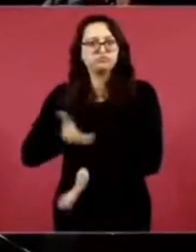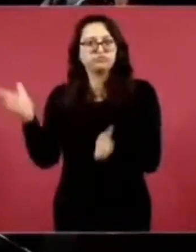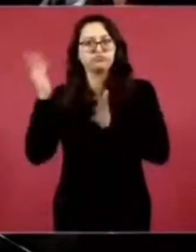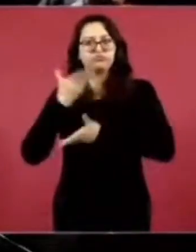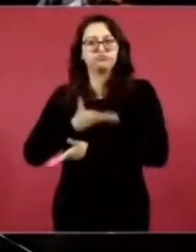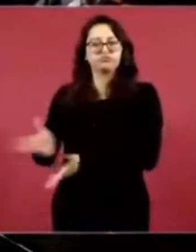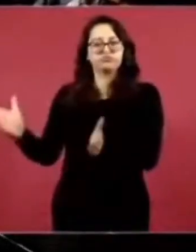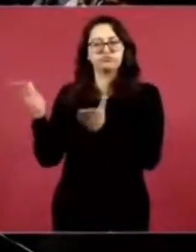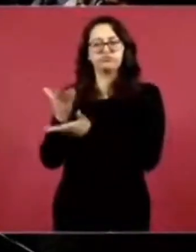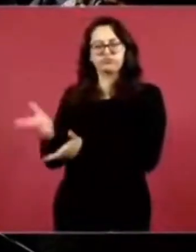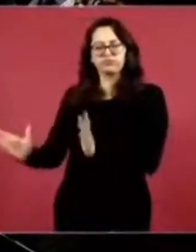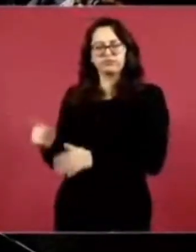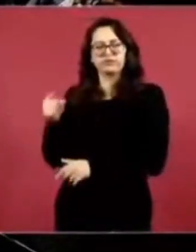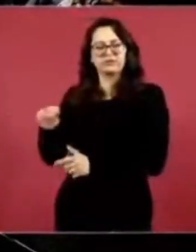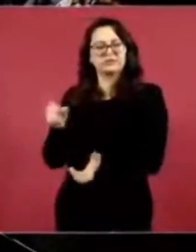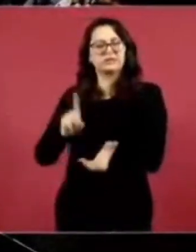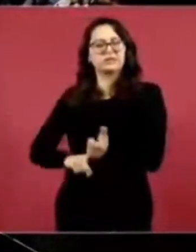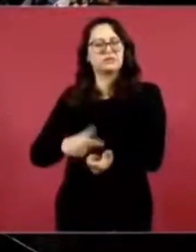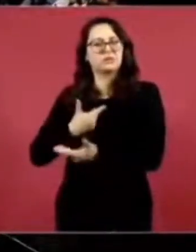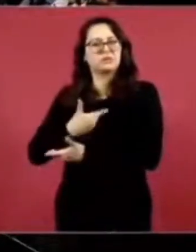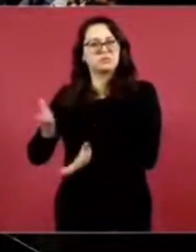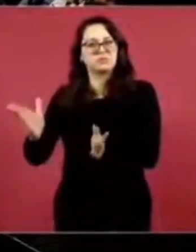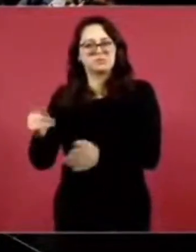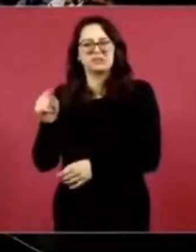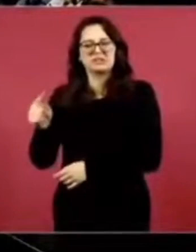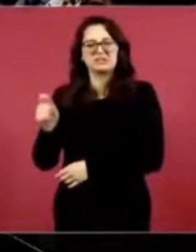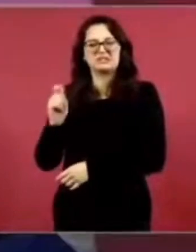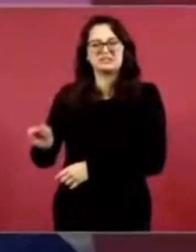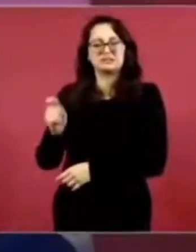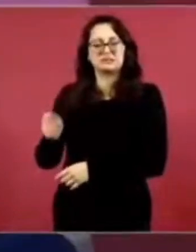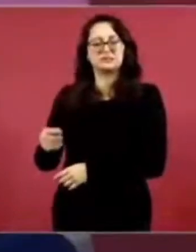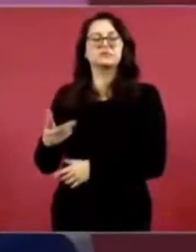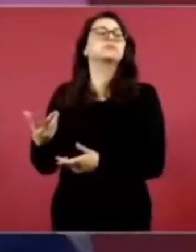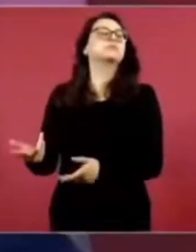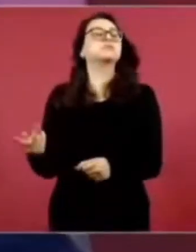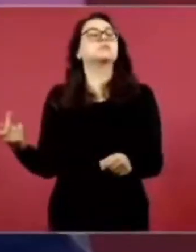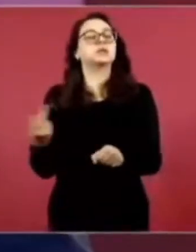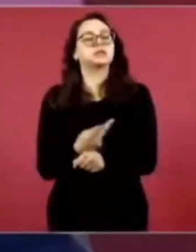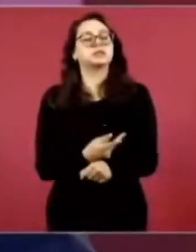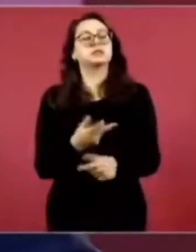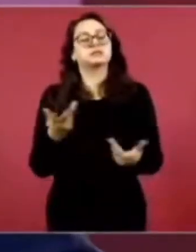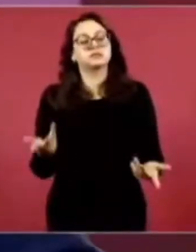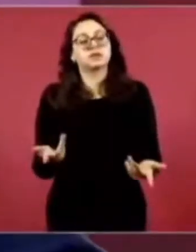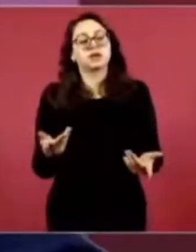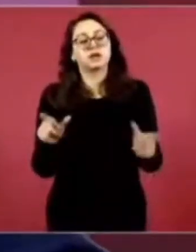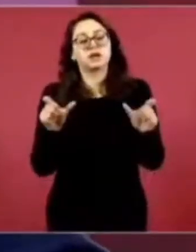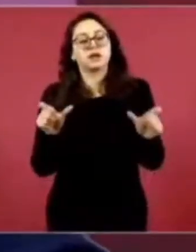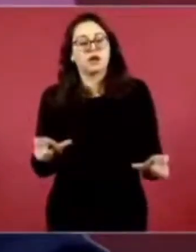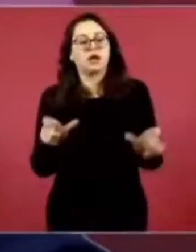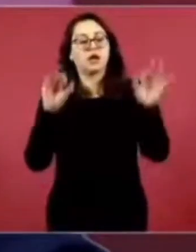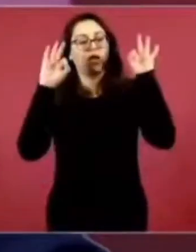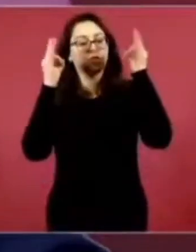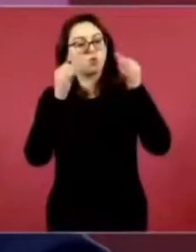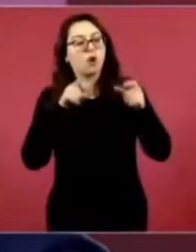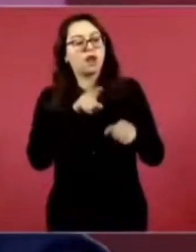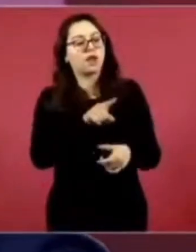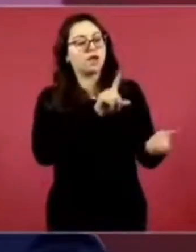se decomisa en aduanas que